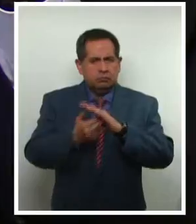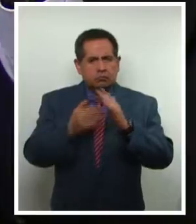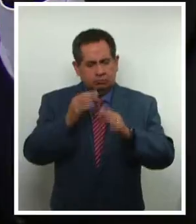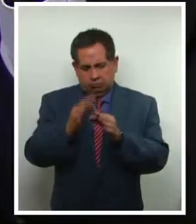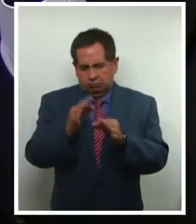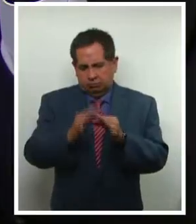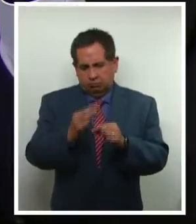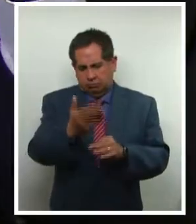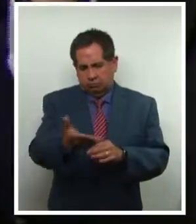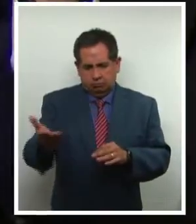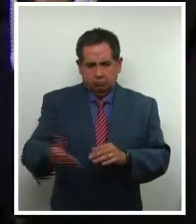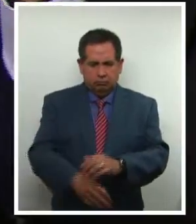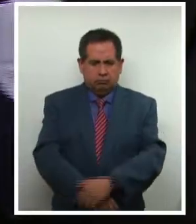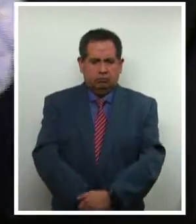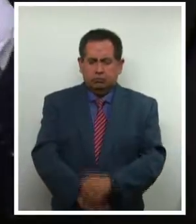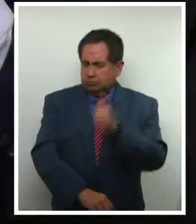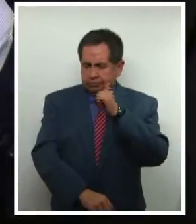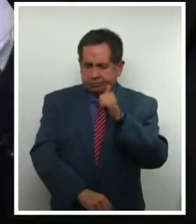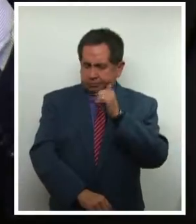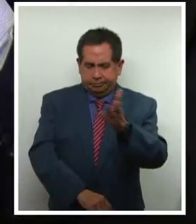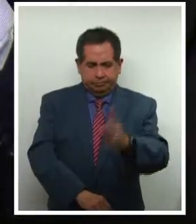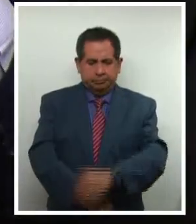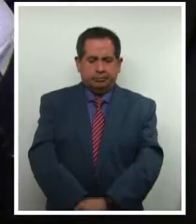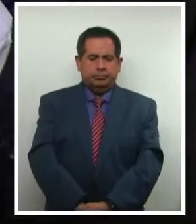puntual. Tiempo.